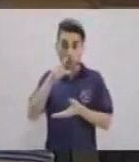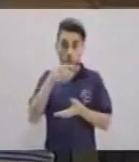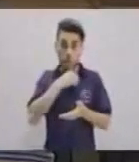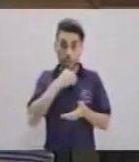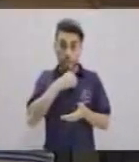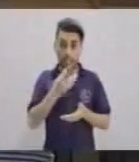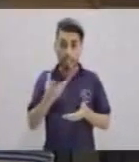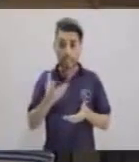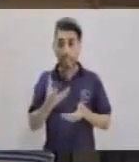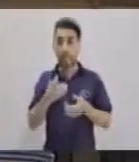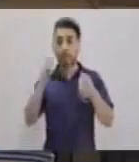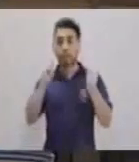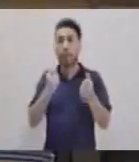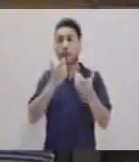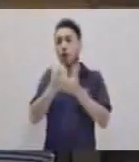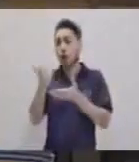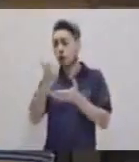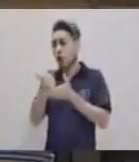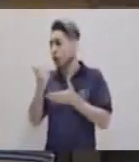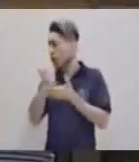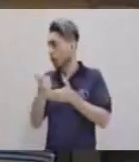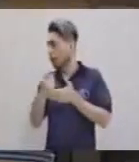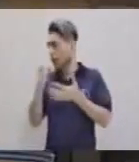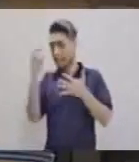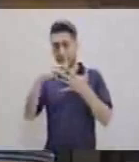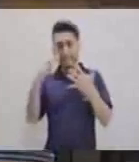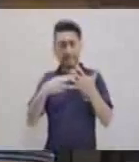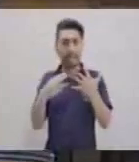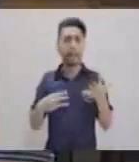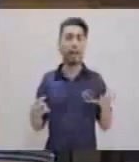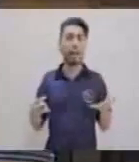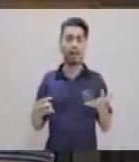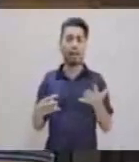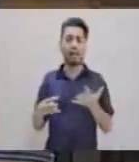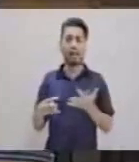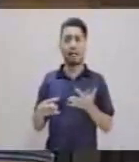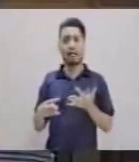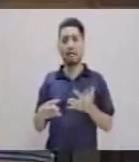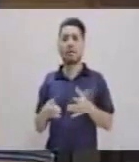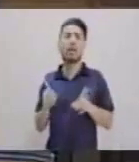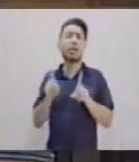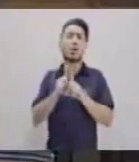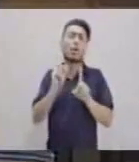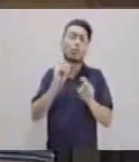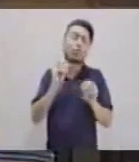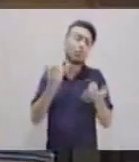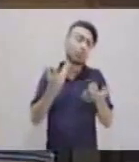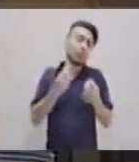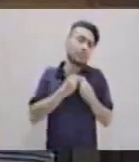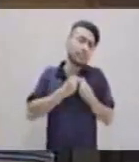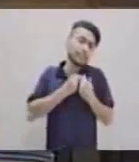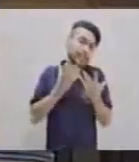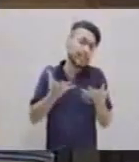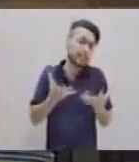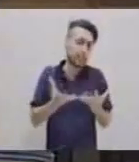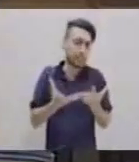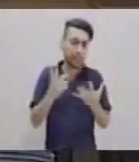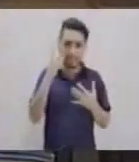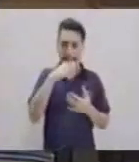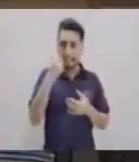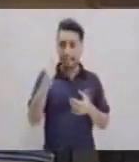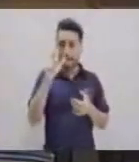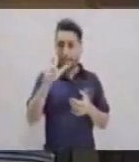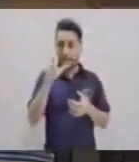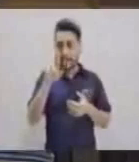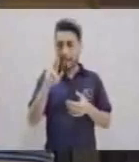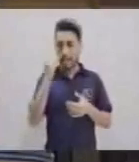desea hacerlo, compre material, un material que podamos llamar de sacrificio para que usted pueda hacer sus ensayos y que eso